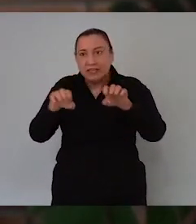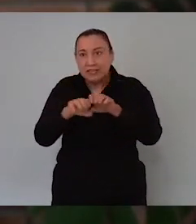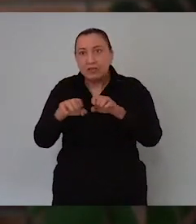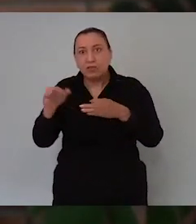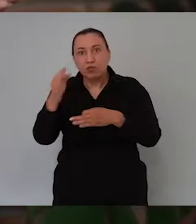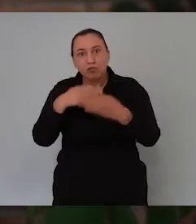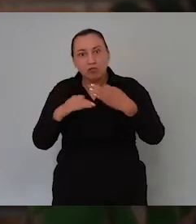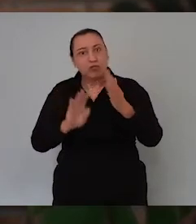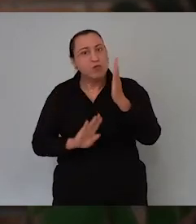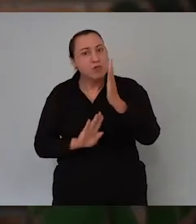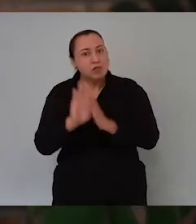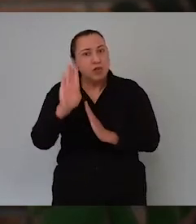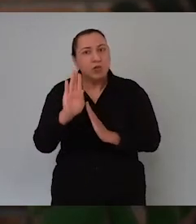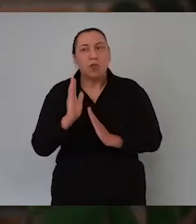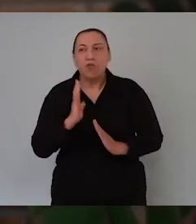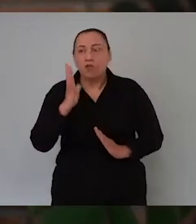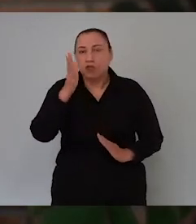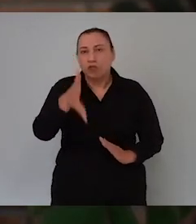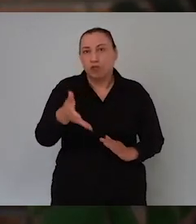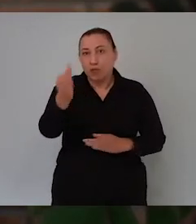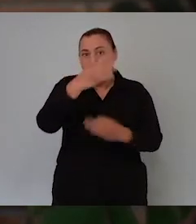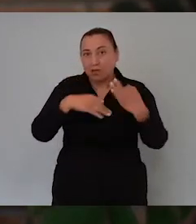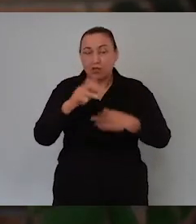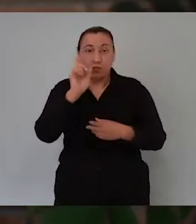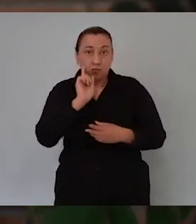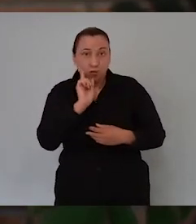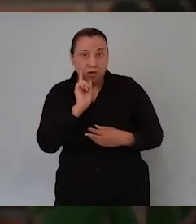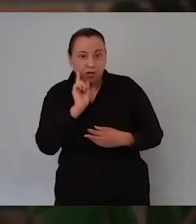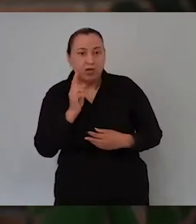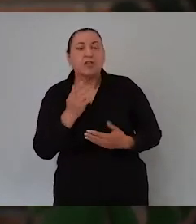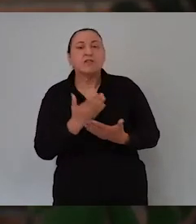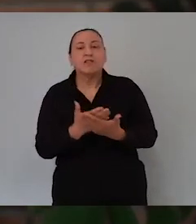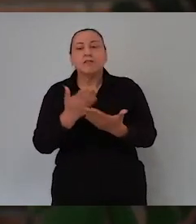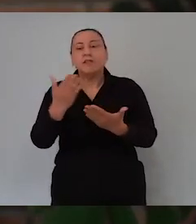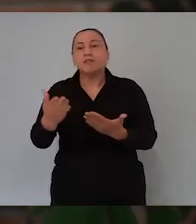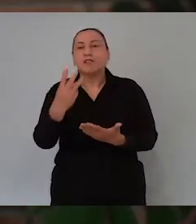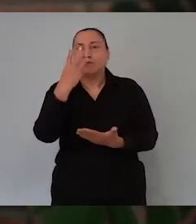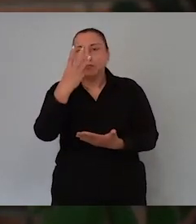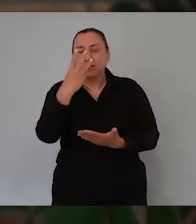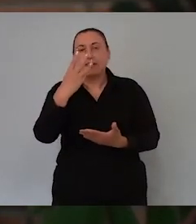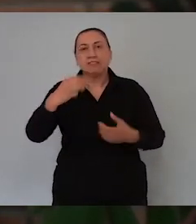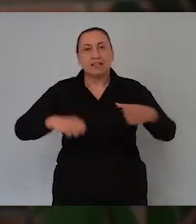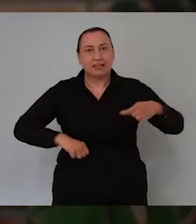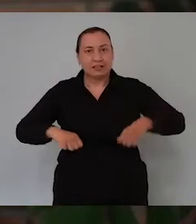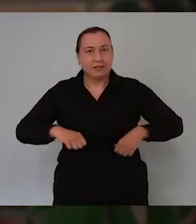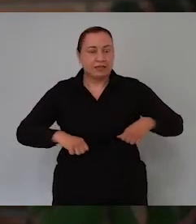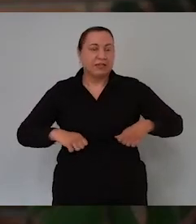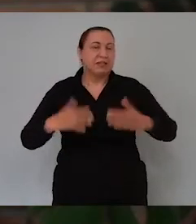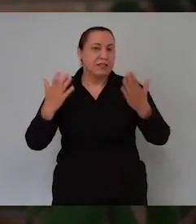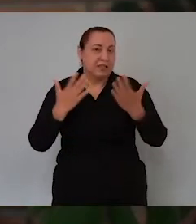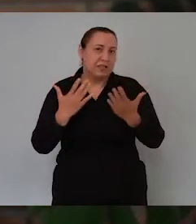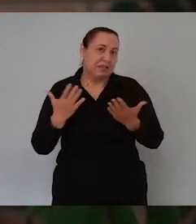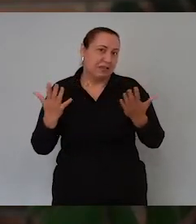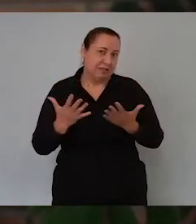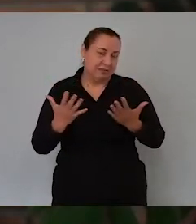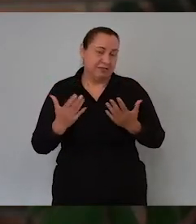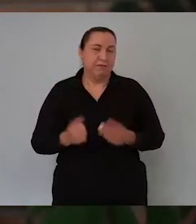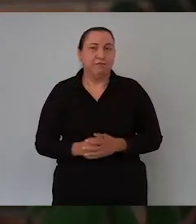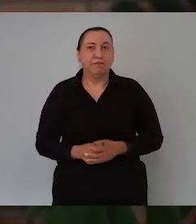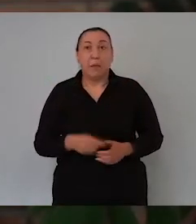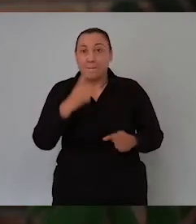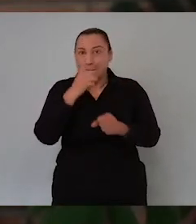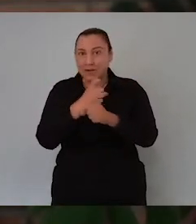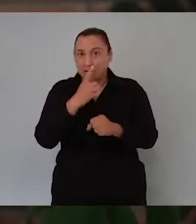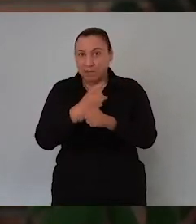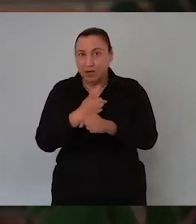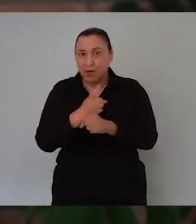nosotras. Haciendo equipo, impulsaremos un mejor presente y futuro para todas las mujeres. Te presento tres grandes acciones